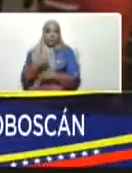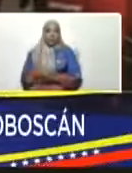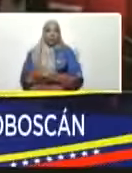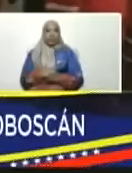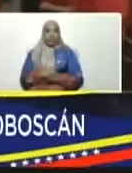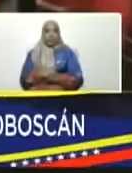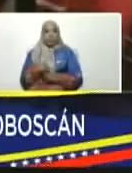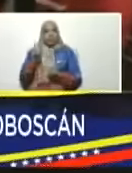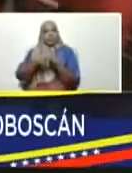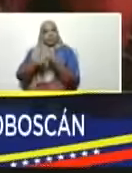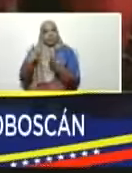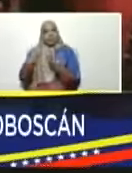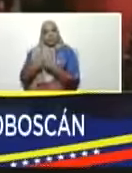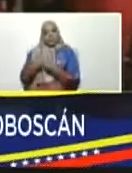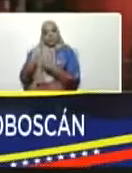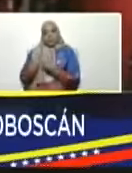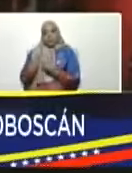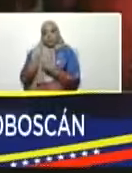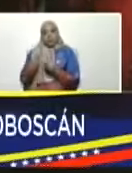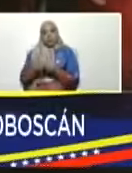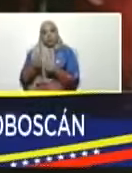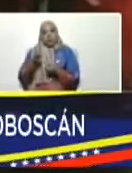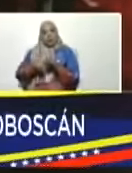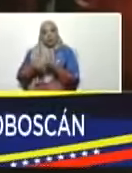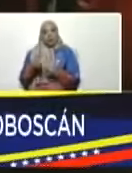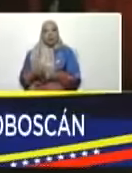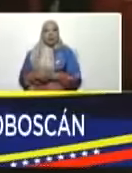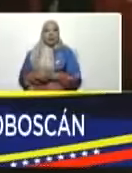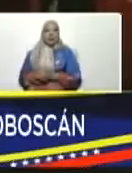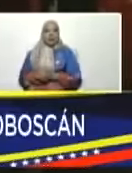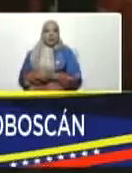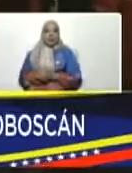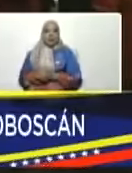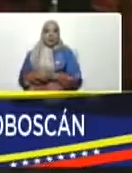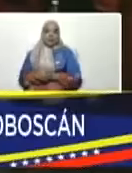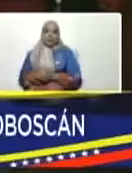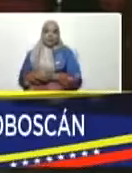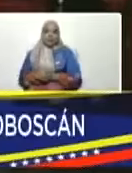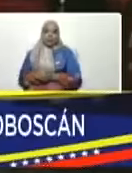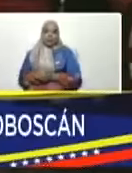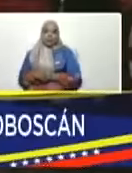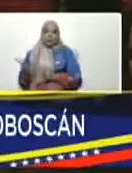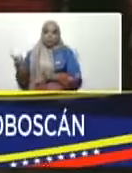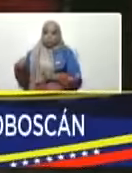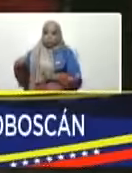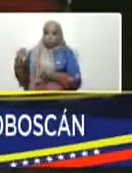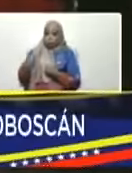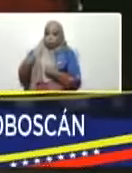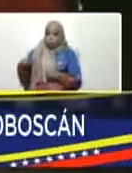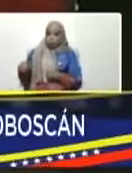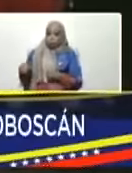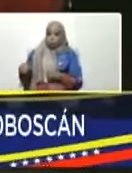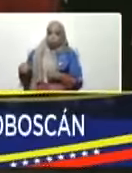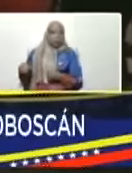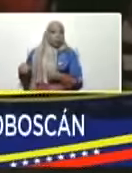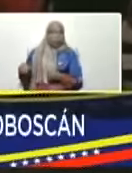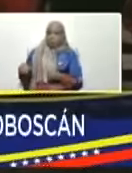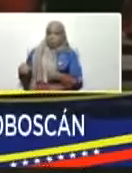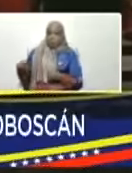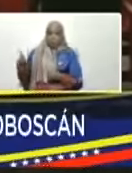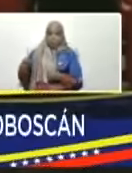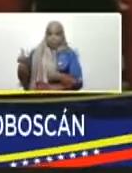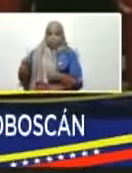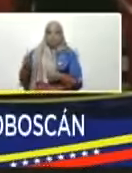a Silita, que se queda aquí viviendo con ustedes en Petrobocán. ¿Ah? ¿Te queda? Me queda Silita.